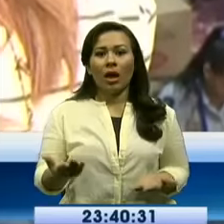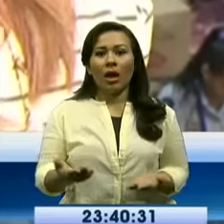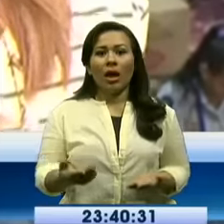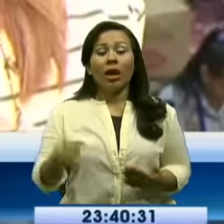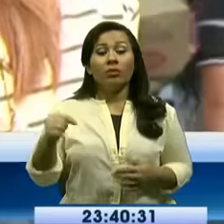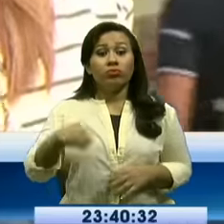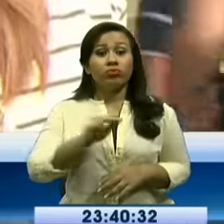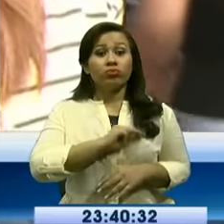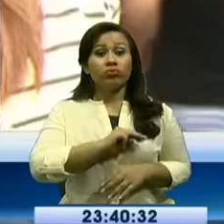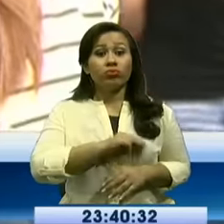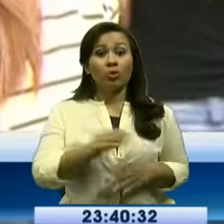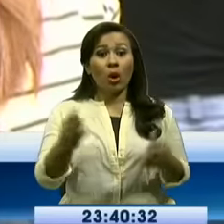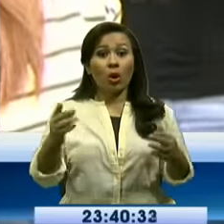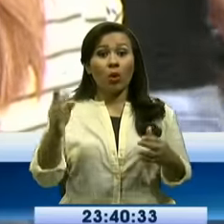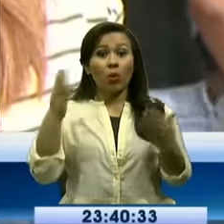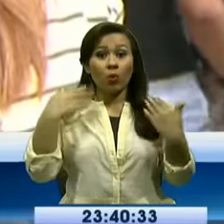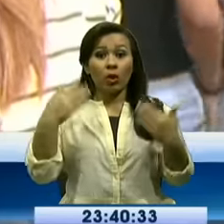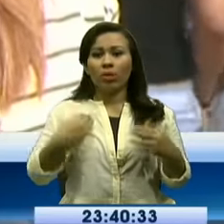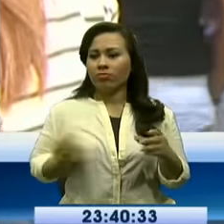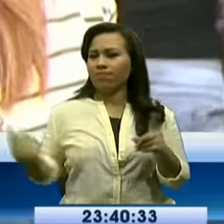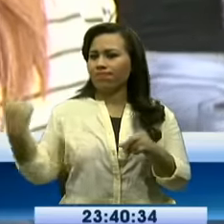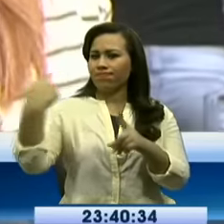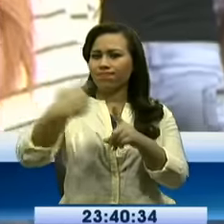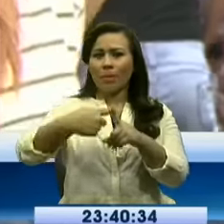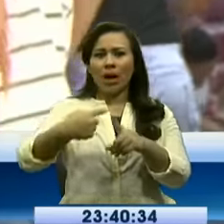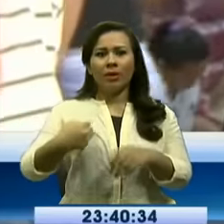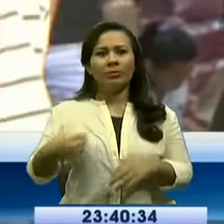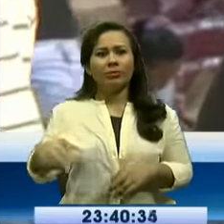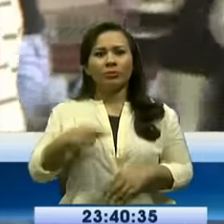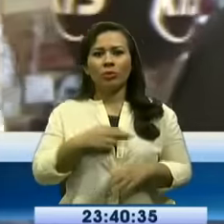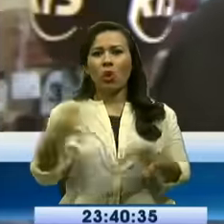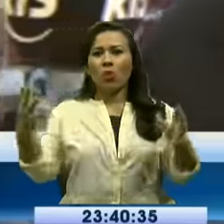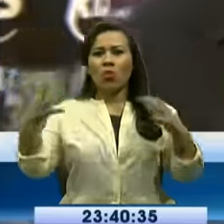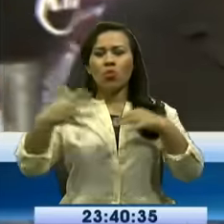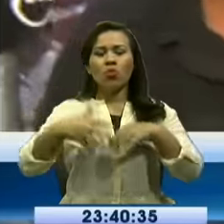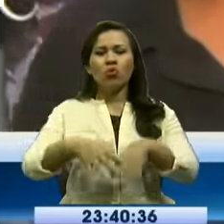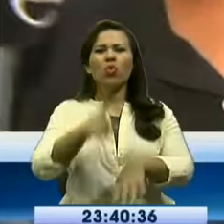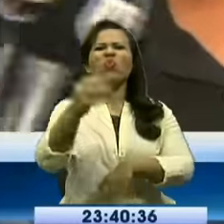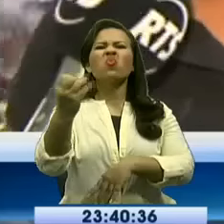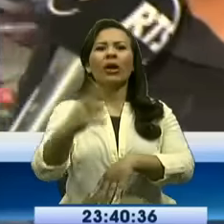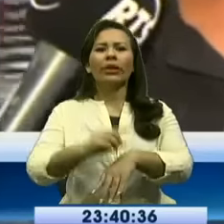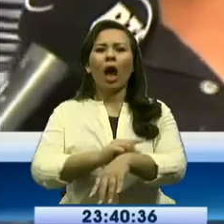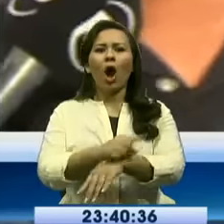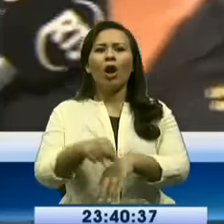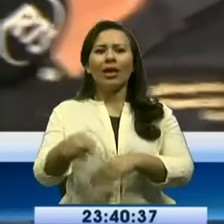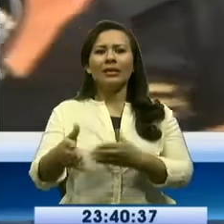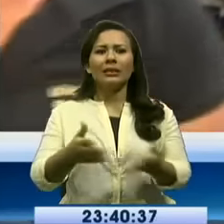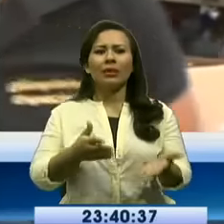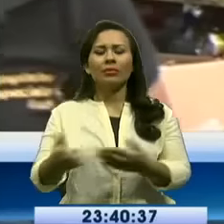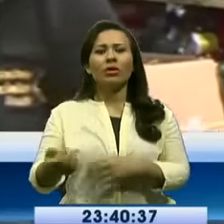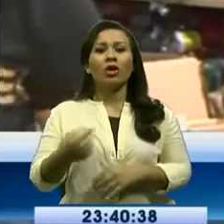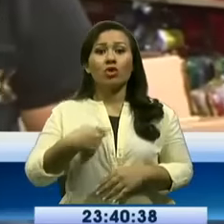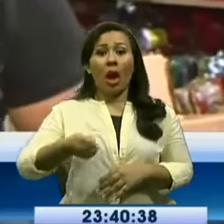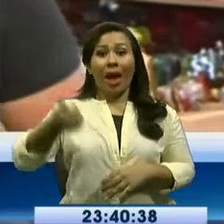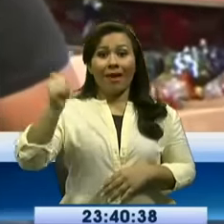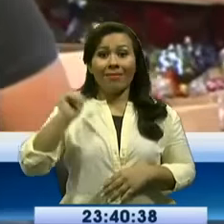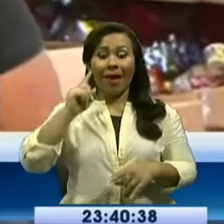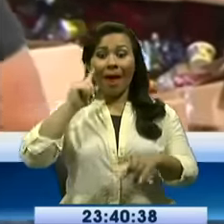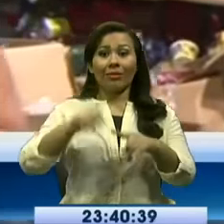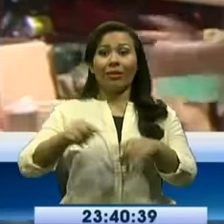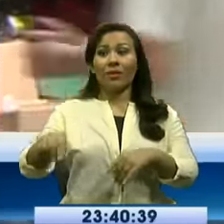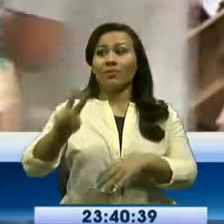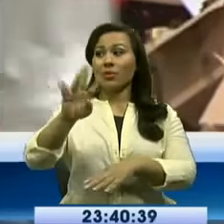del Cantón Guayaquil. Tenemos sumado a esta noble causa porque tenemos que estar todos juntos. ¿Cuántas horas tiene usted aquí trabajando? Desde el día de ayer estamos trabajando, ya estamos las 24